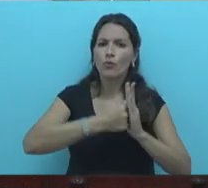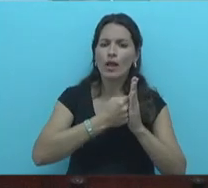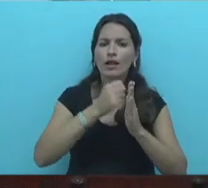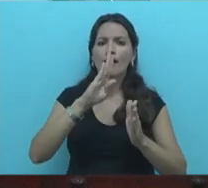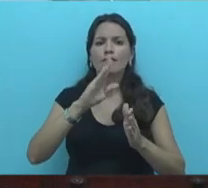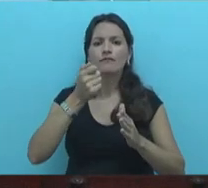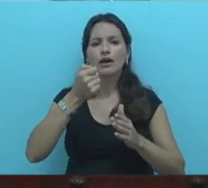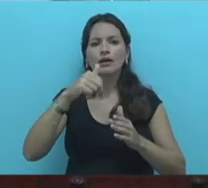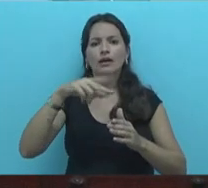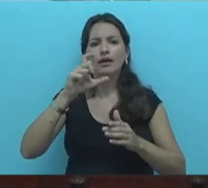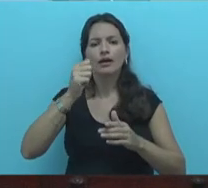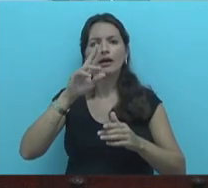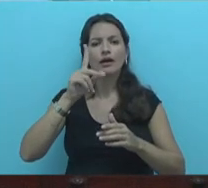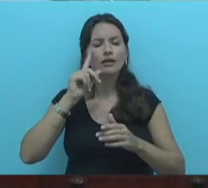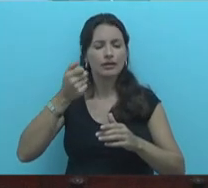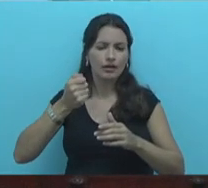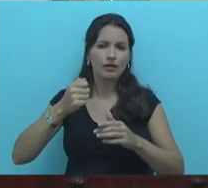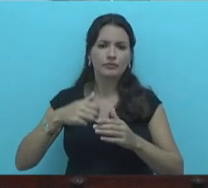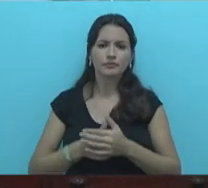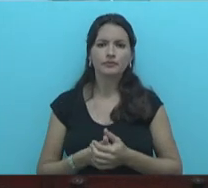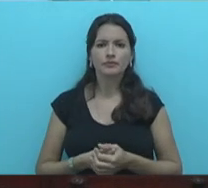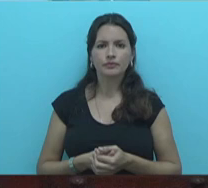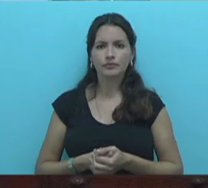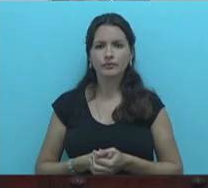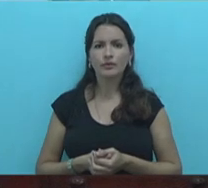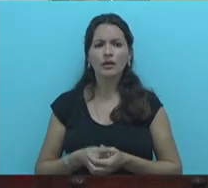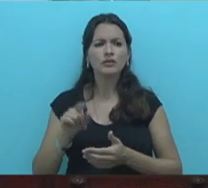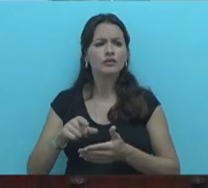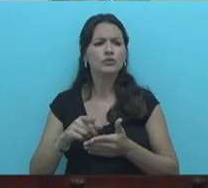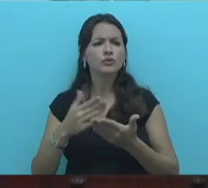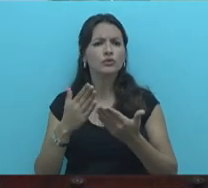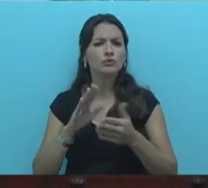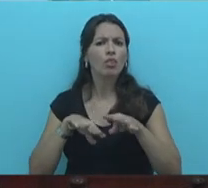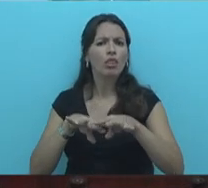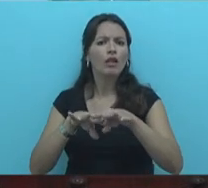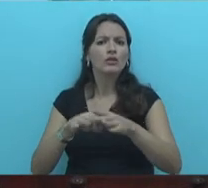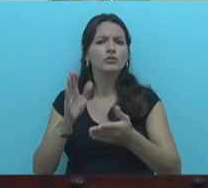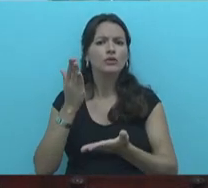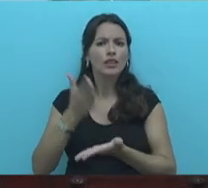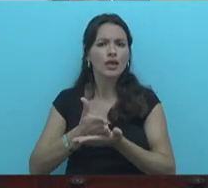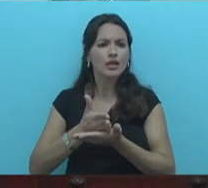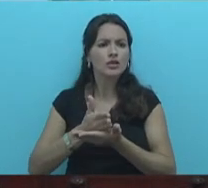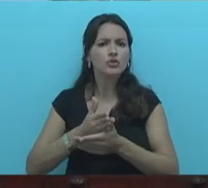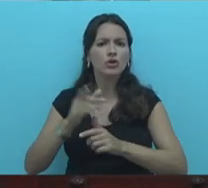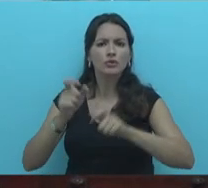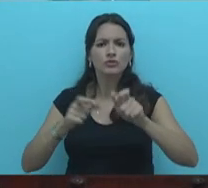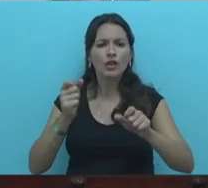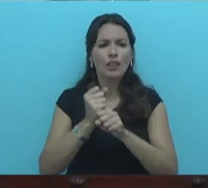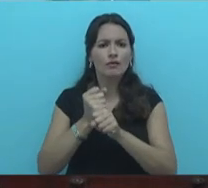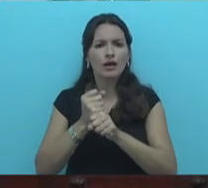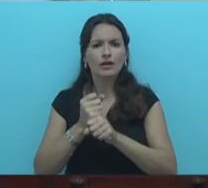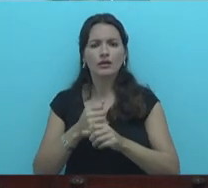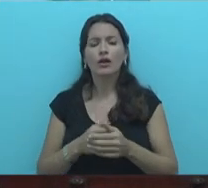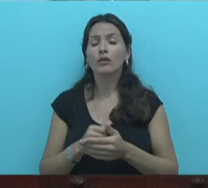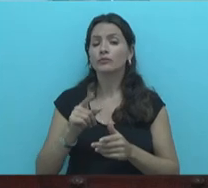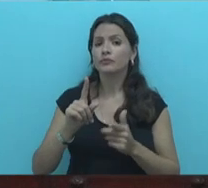de las luchas sindicales por las reivindicaciones de los derechos laborales de los trabajadores y las trabajadoras bancarias. Artículo 2, otorgar diploma